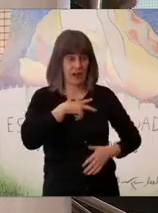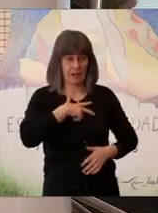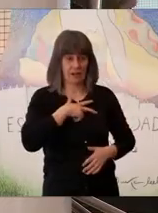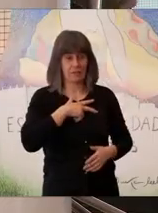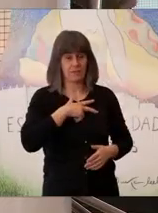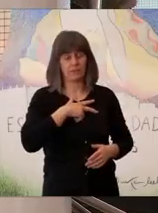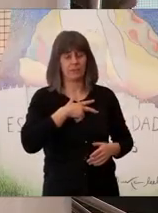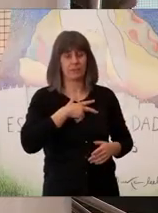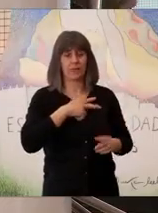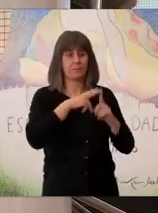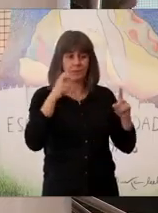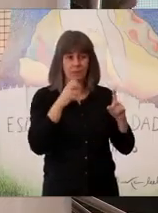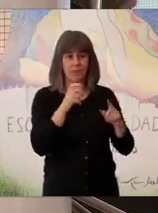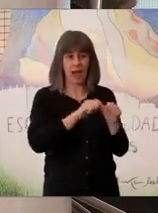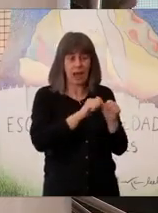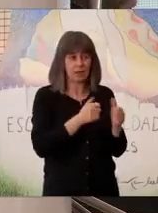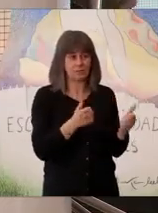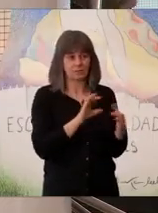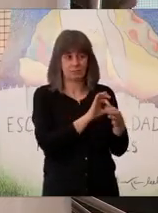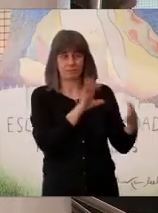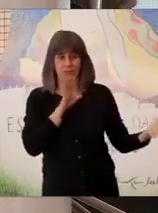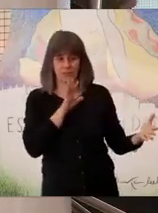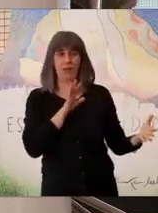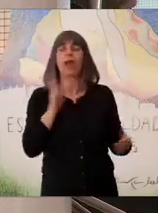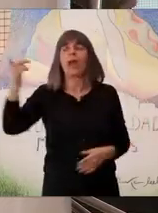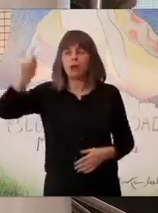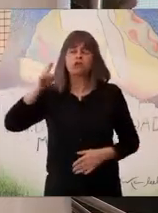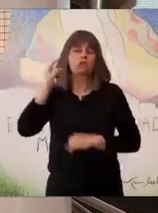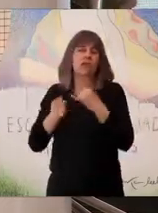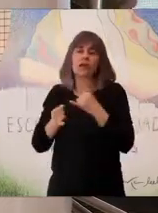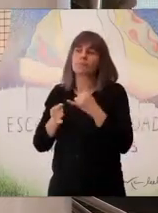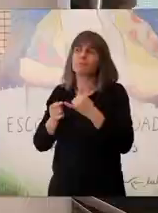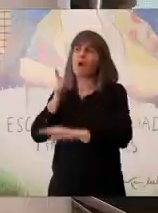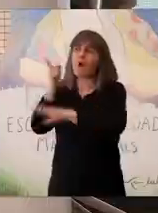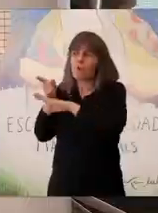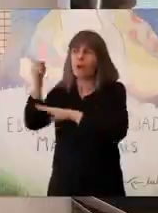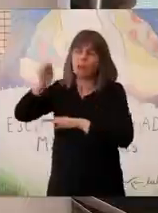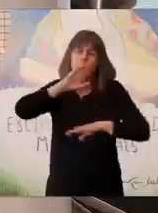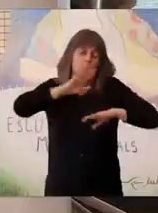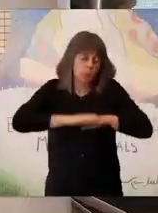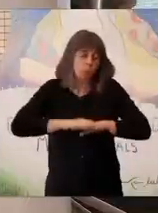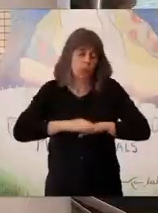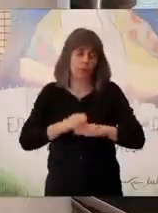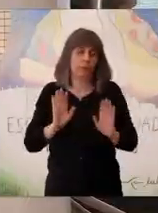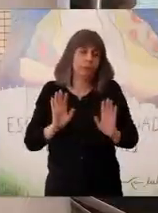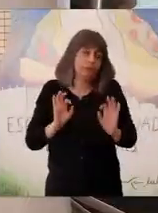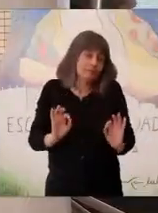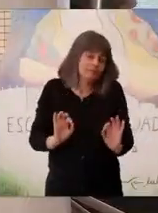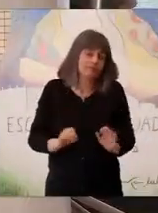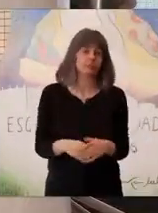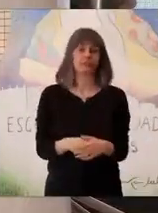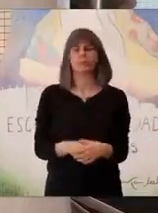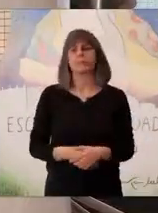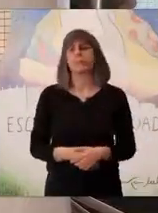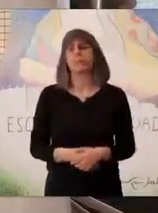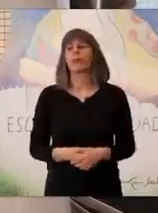Le vas a obligar, lo van a hacer y van a cumplir, van a hacer sus horas. No sé si es efectivo. Bueno, yo quería aprovechar que